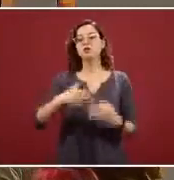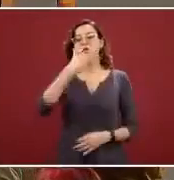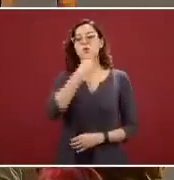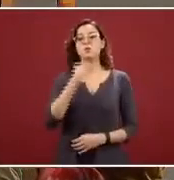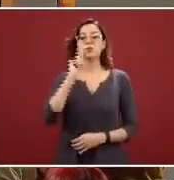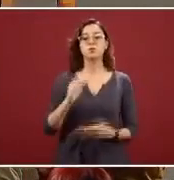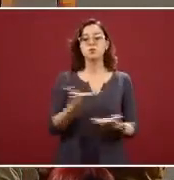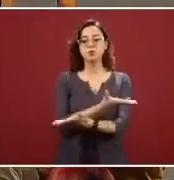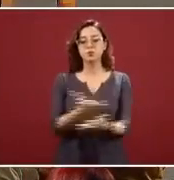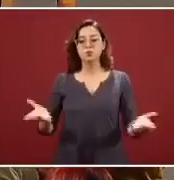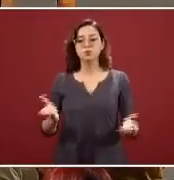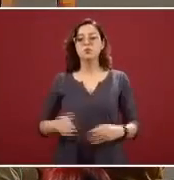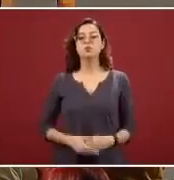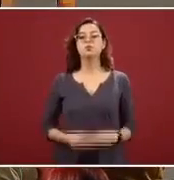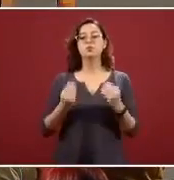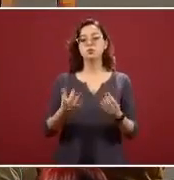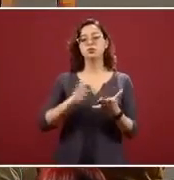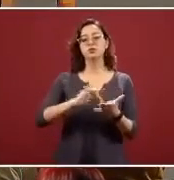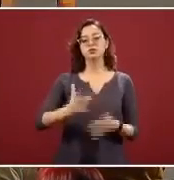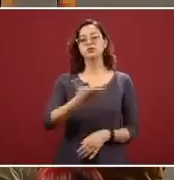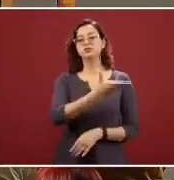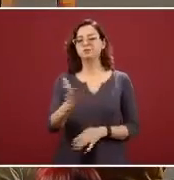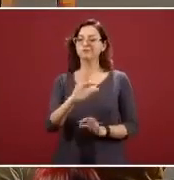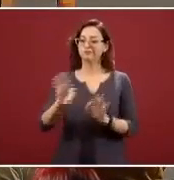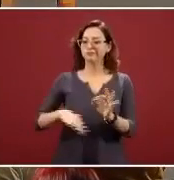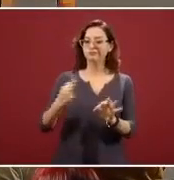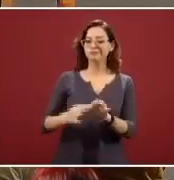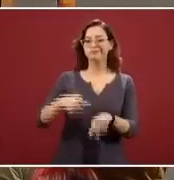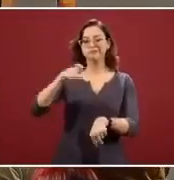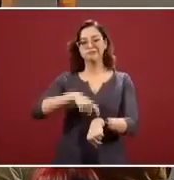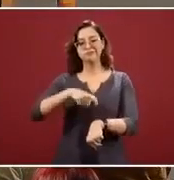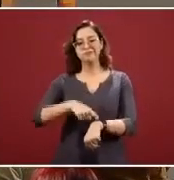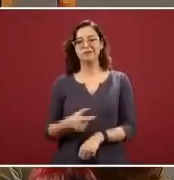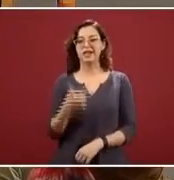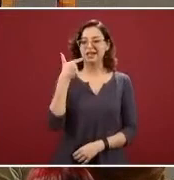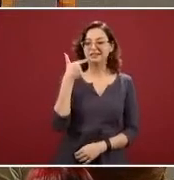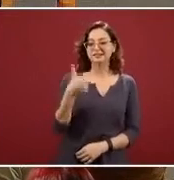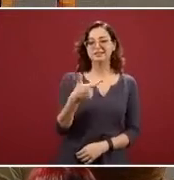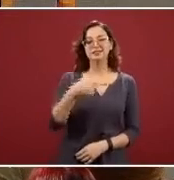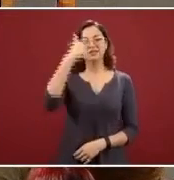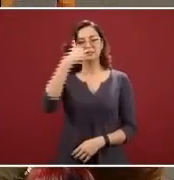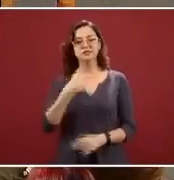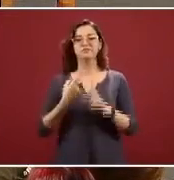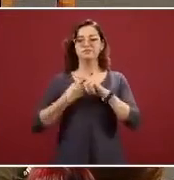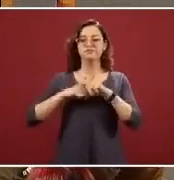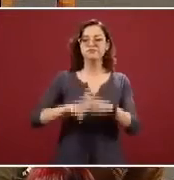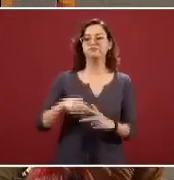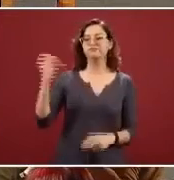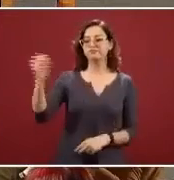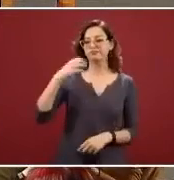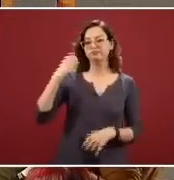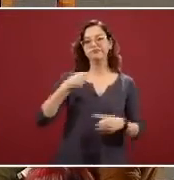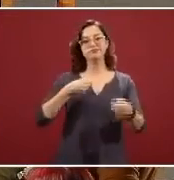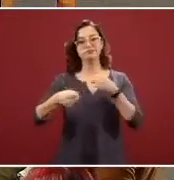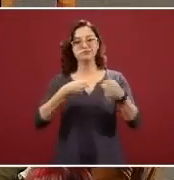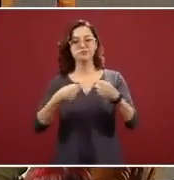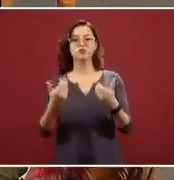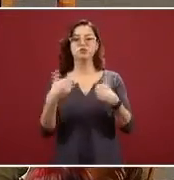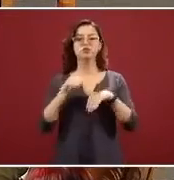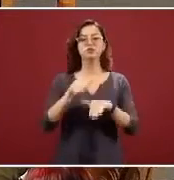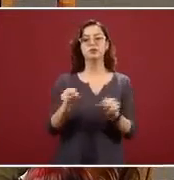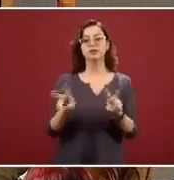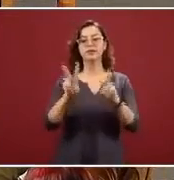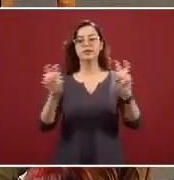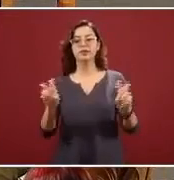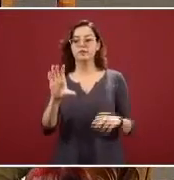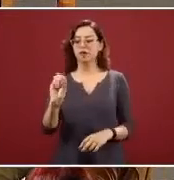Muchas gracias por estar aquí siempre puntuales a las 7 para tener nuestra conferencia de prensa en el marco de